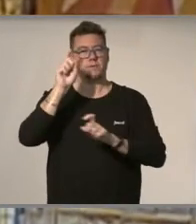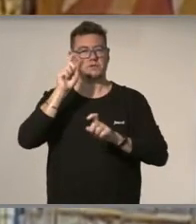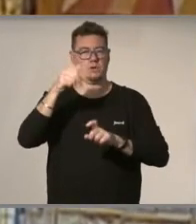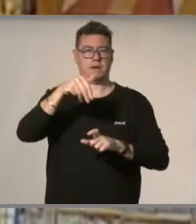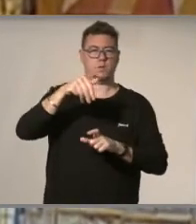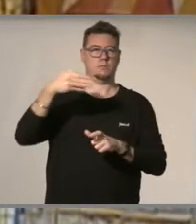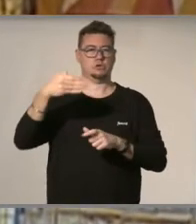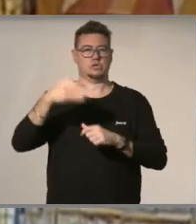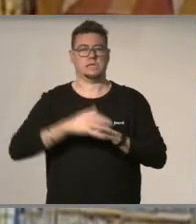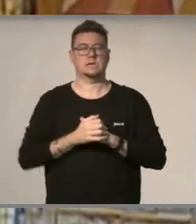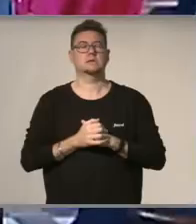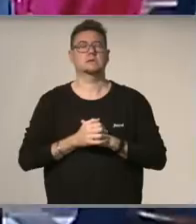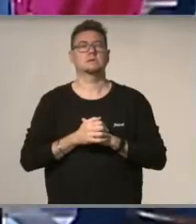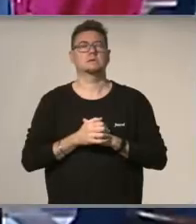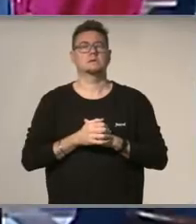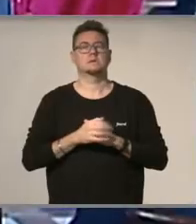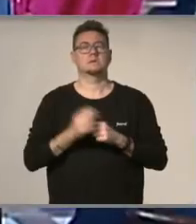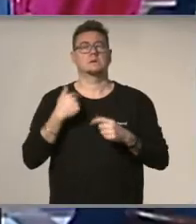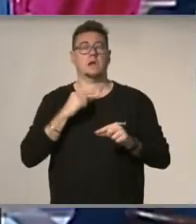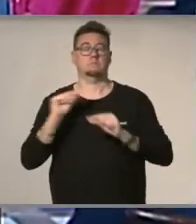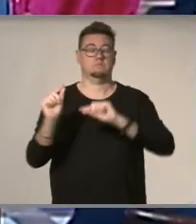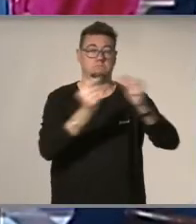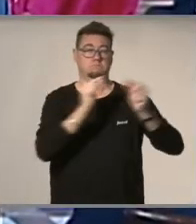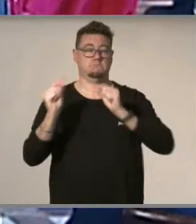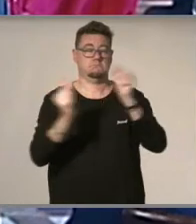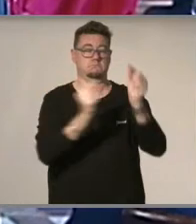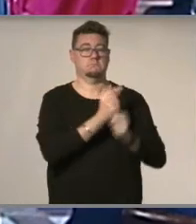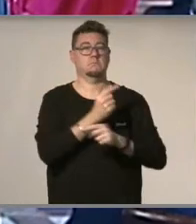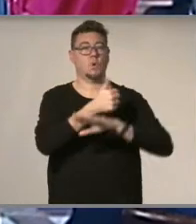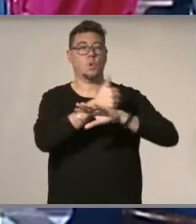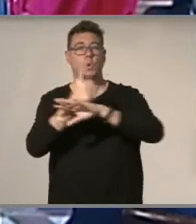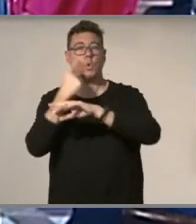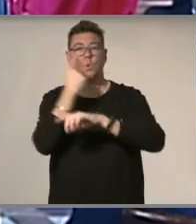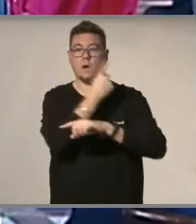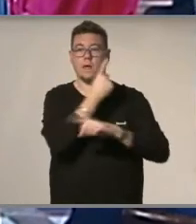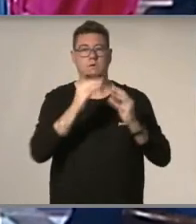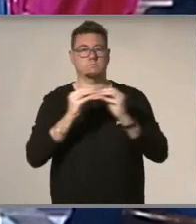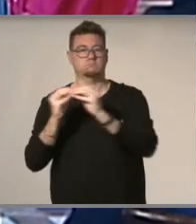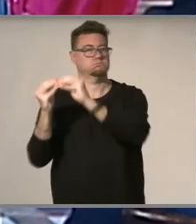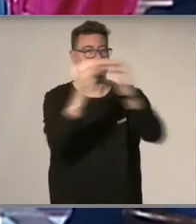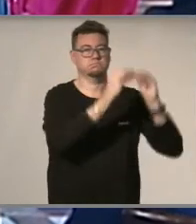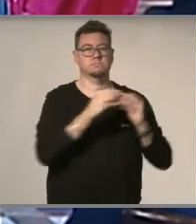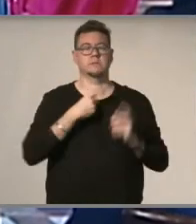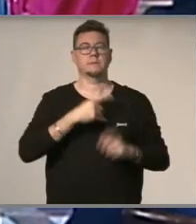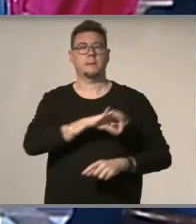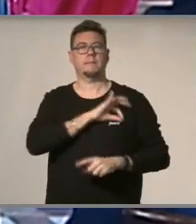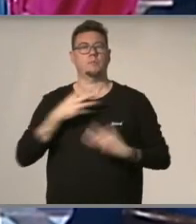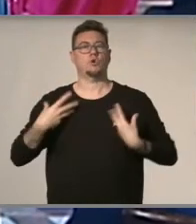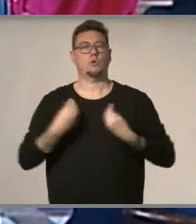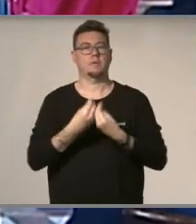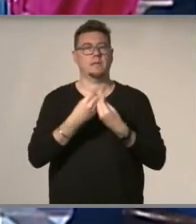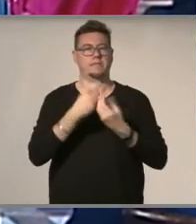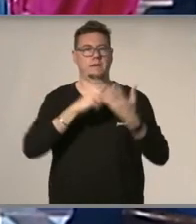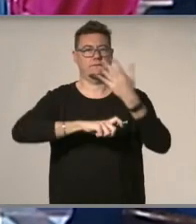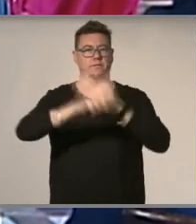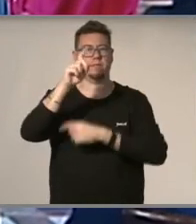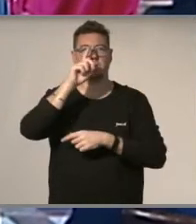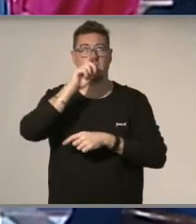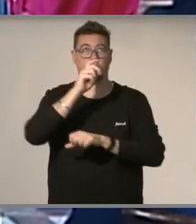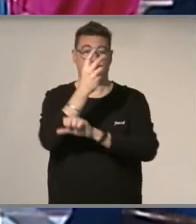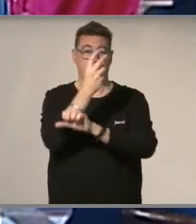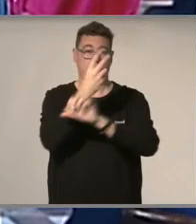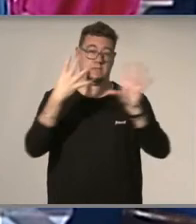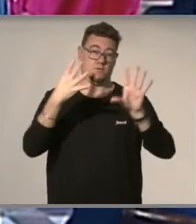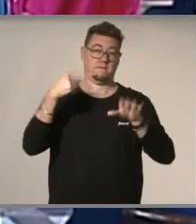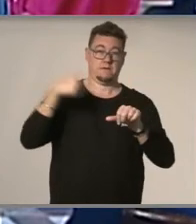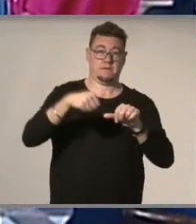Broseta. Tras la correspondiente deliberación, el jurado acordó, por unanimidad, otorgar el Premio Convivencia de la Fundación en su